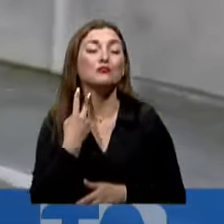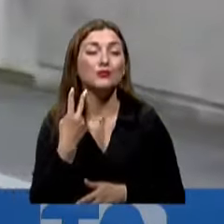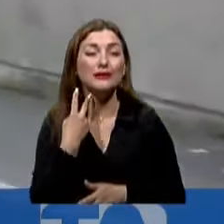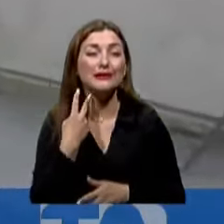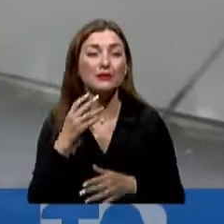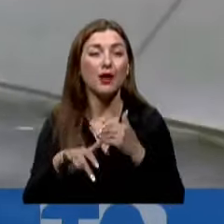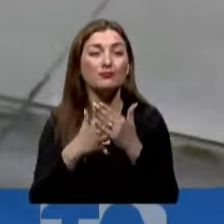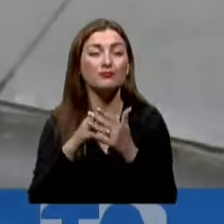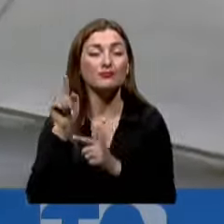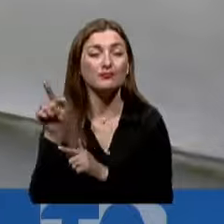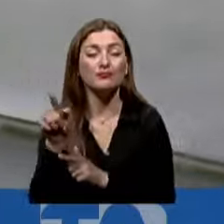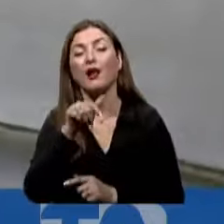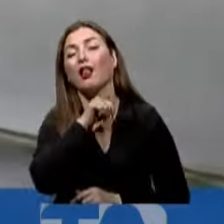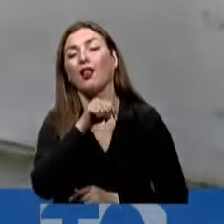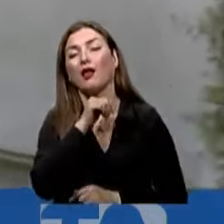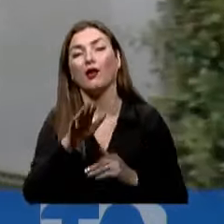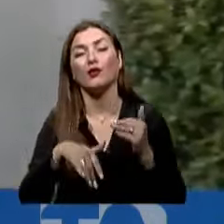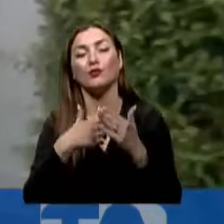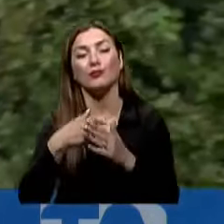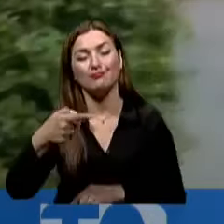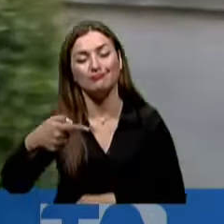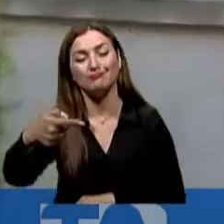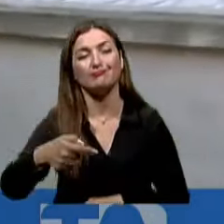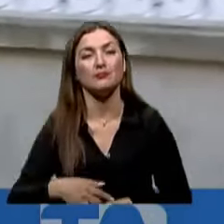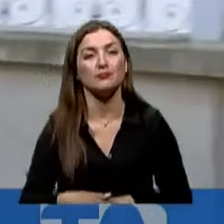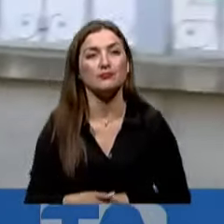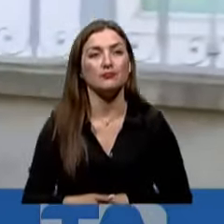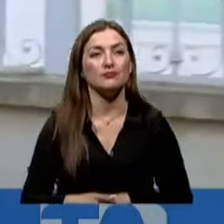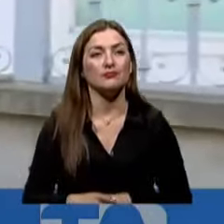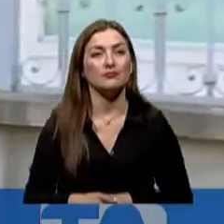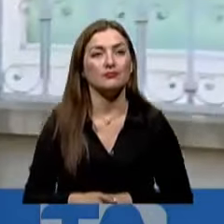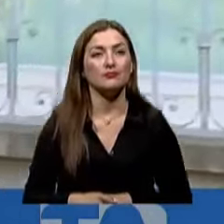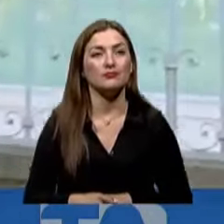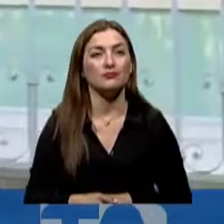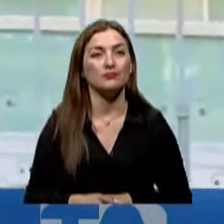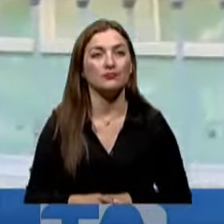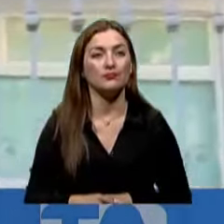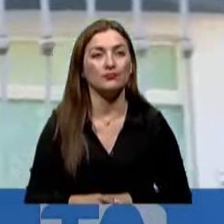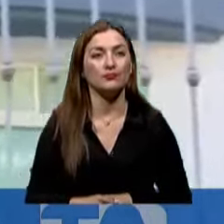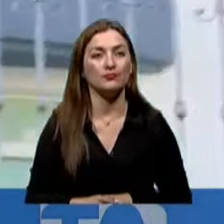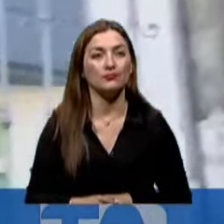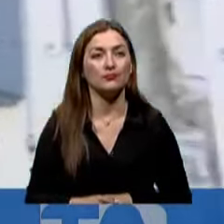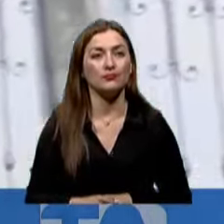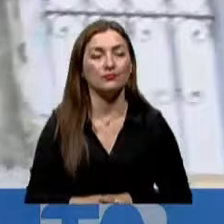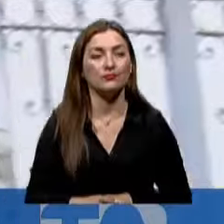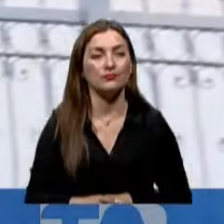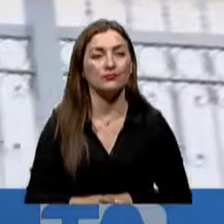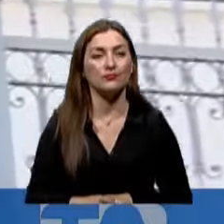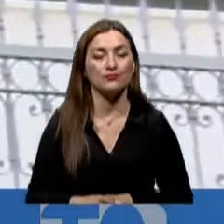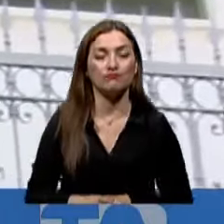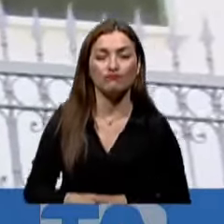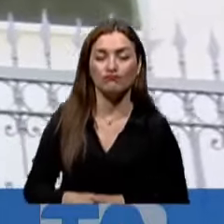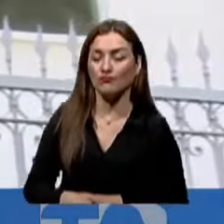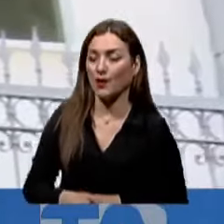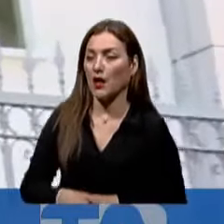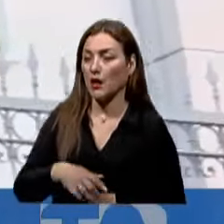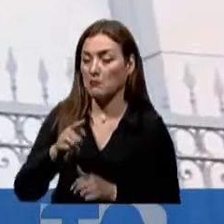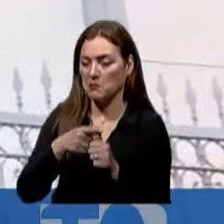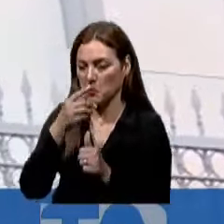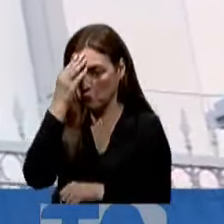vecinos que constantemente son Víctimas de de esto de la delincuencia Mire yo en primer lugar buenos días agradezco a Tel